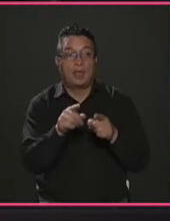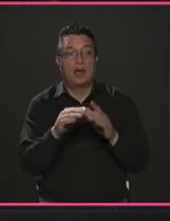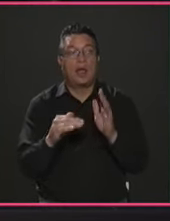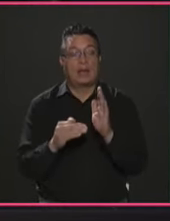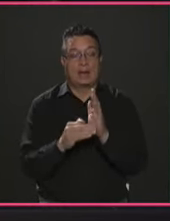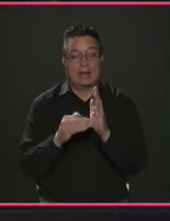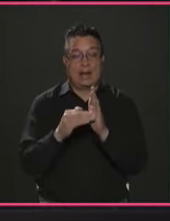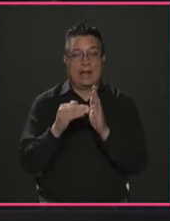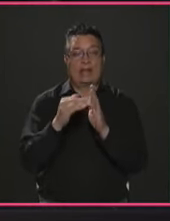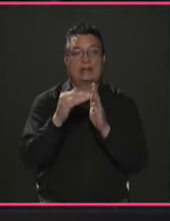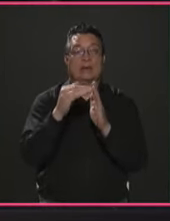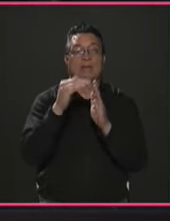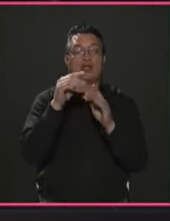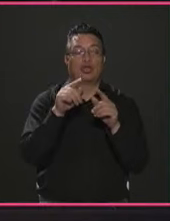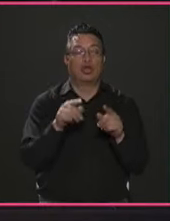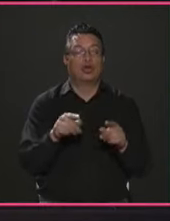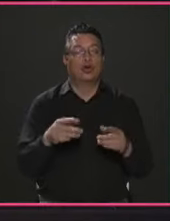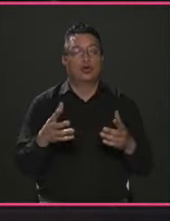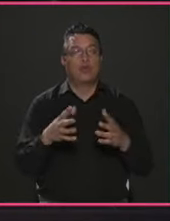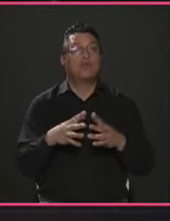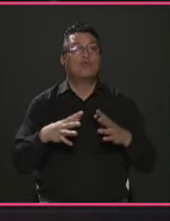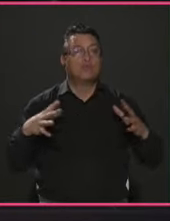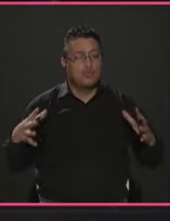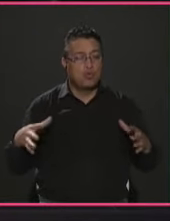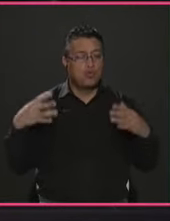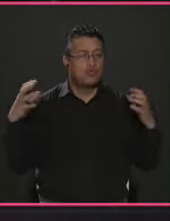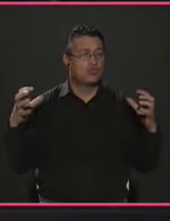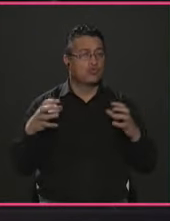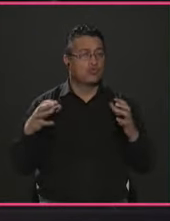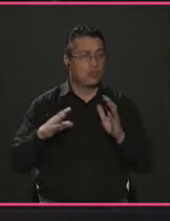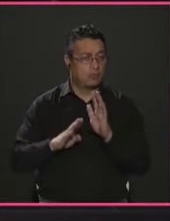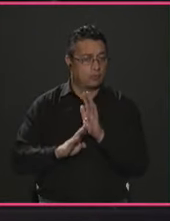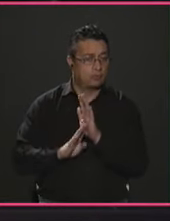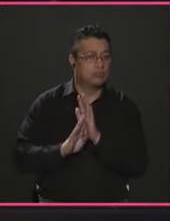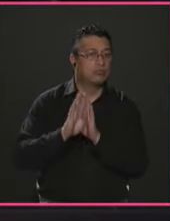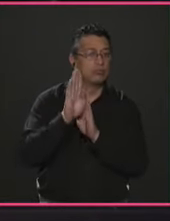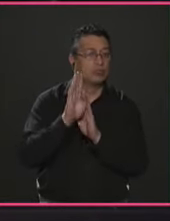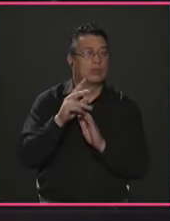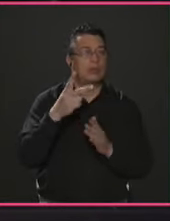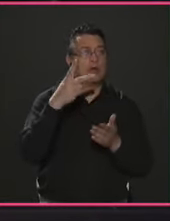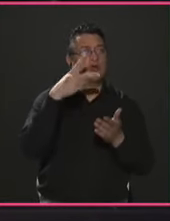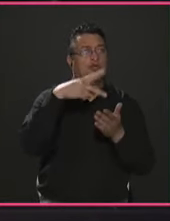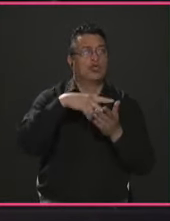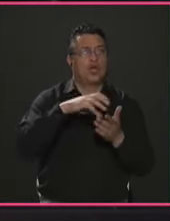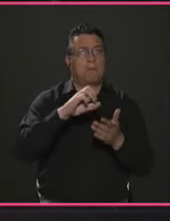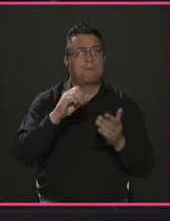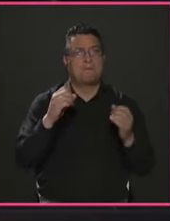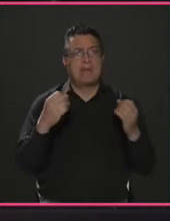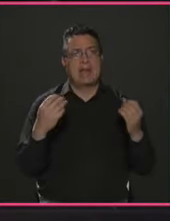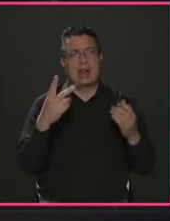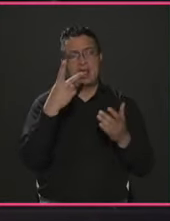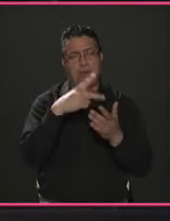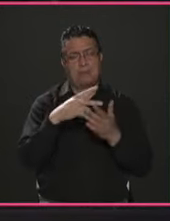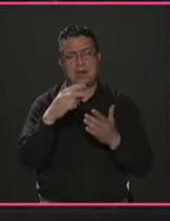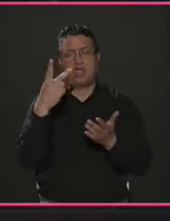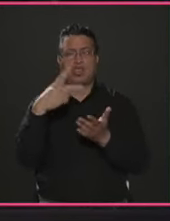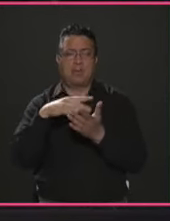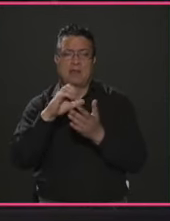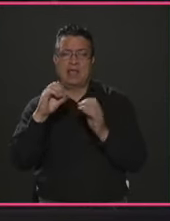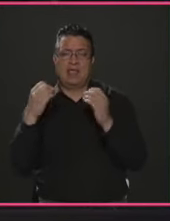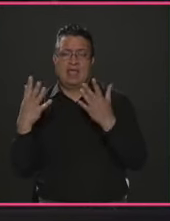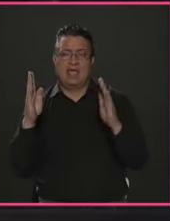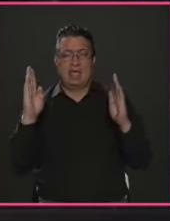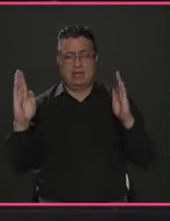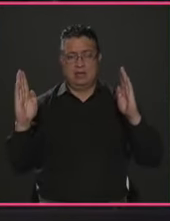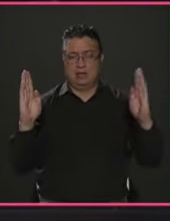crecimiento eh Muy significativo entre el 2000 2010